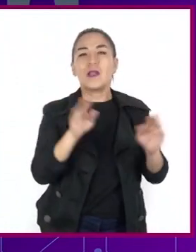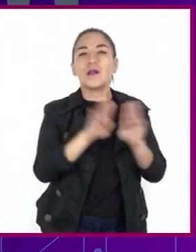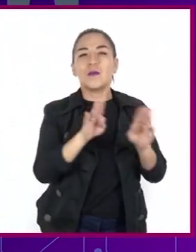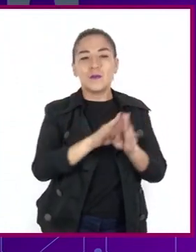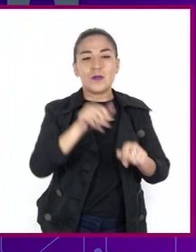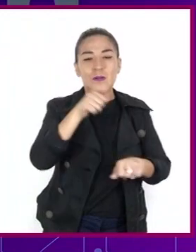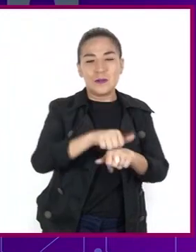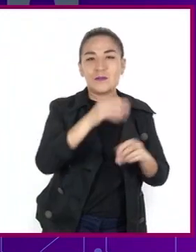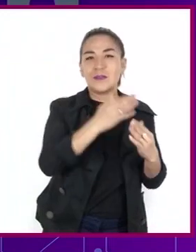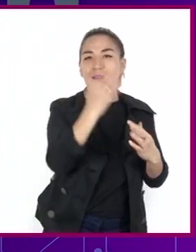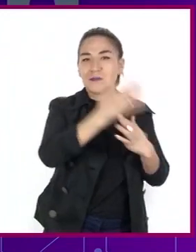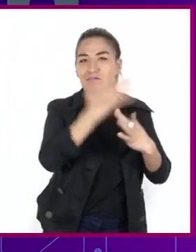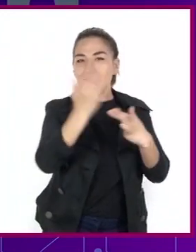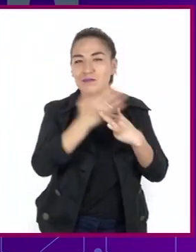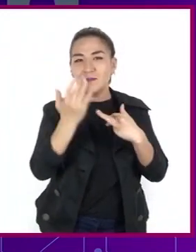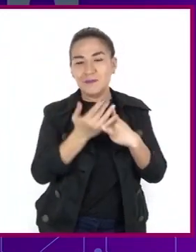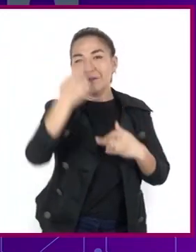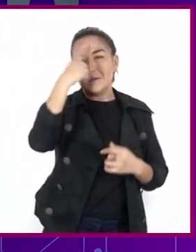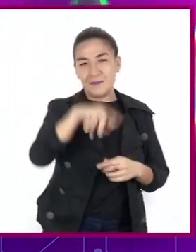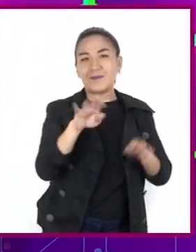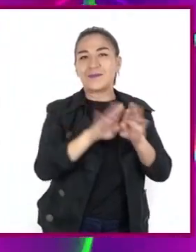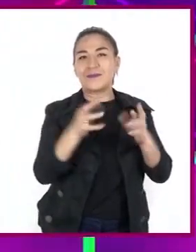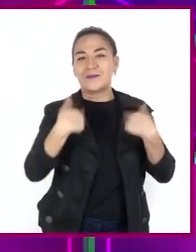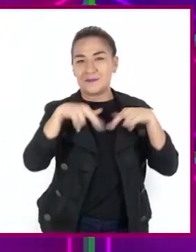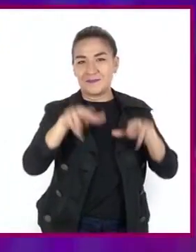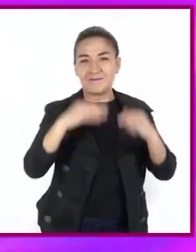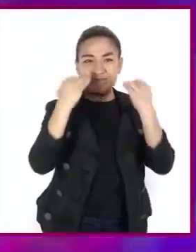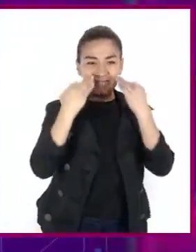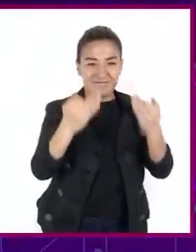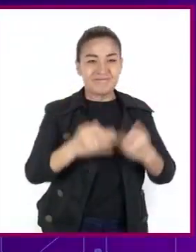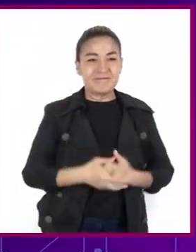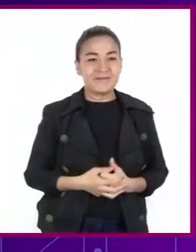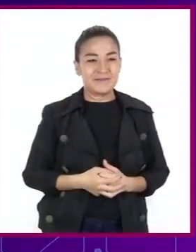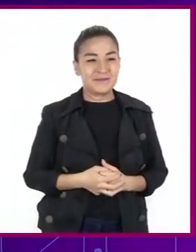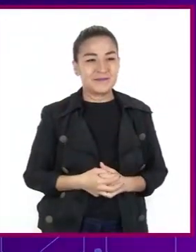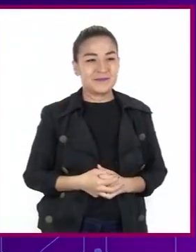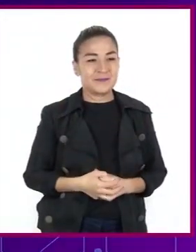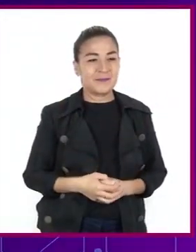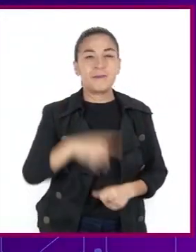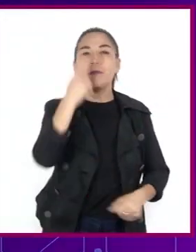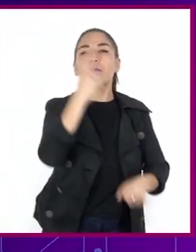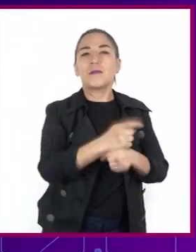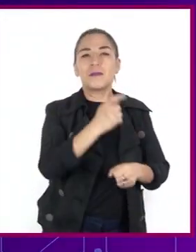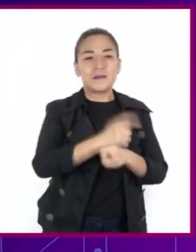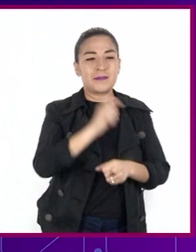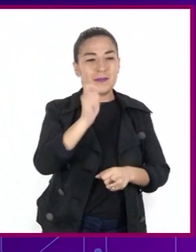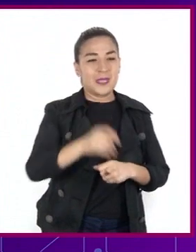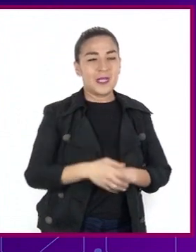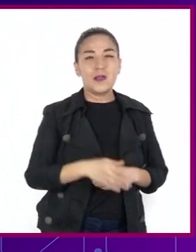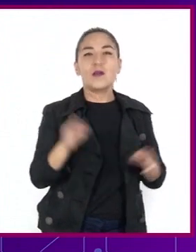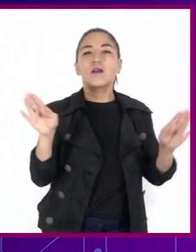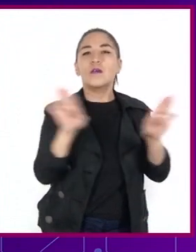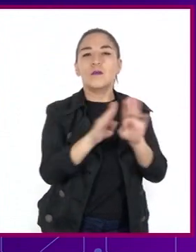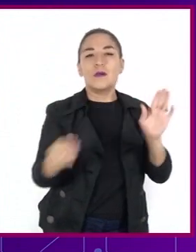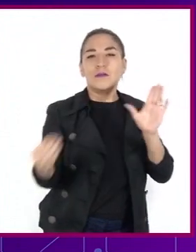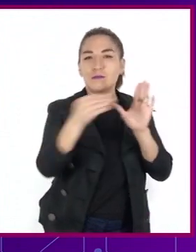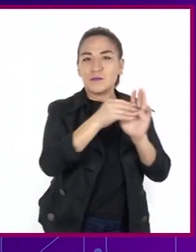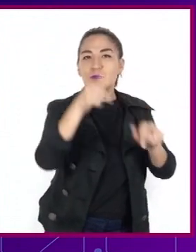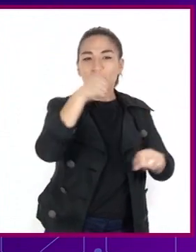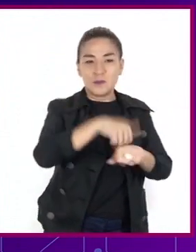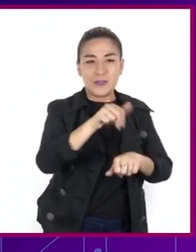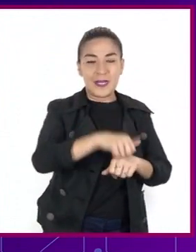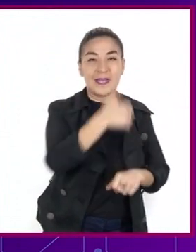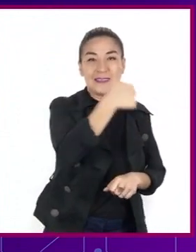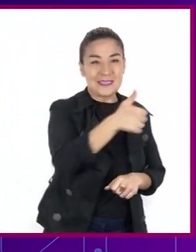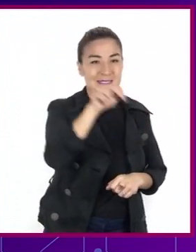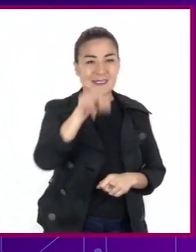sucesiones numéricas para realizar nuestras comprobaciones. Primero, construyamos la sucesión numérica que genera